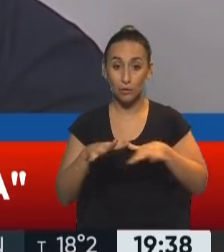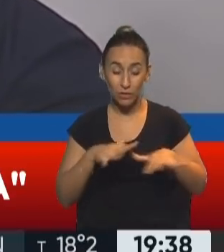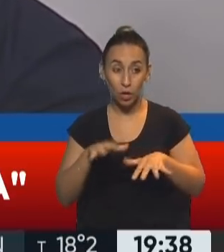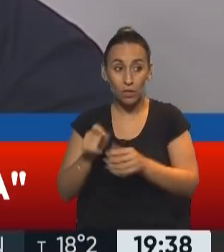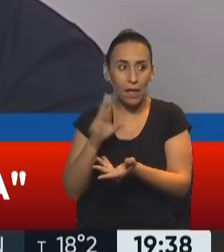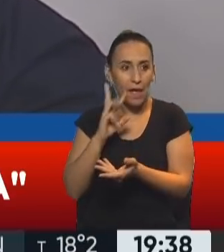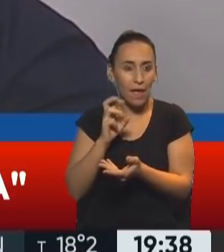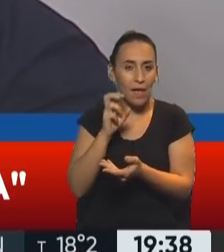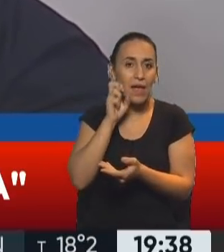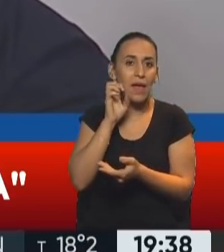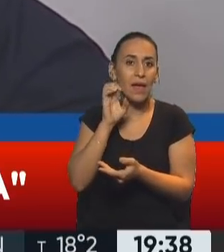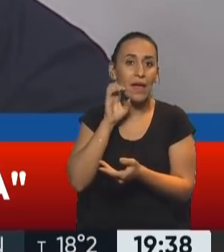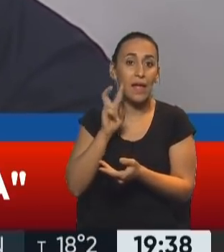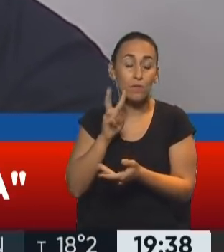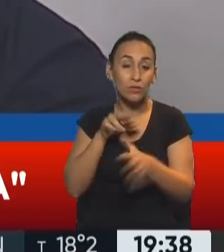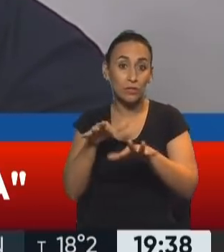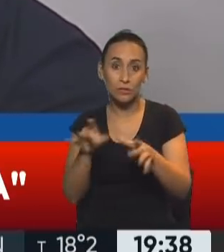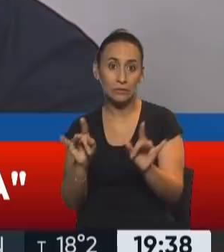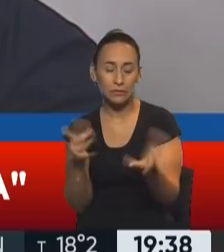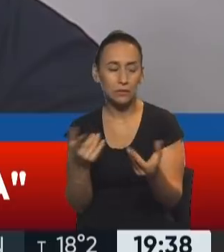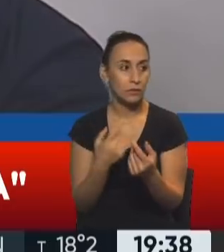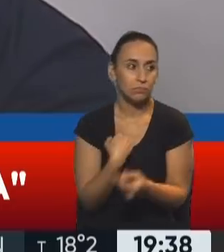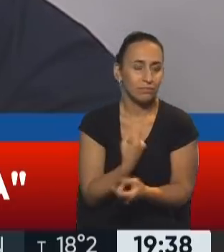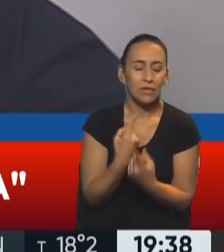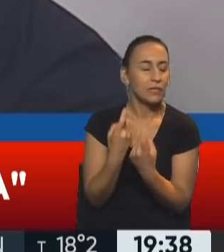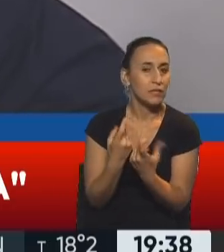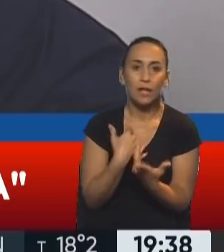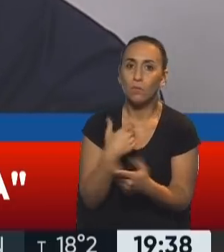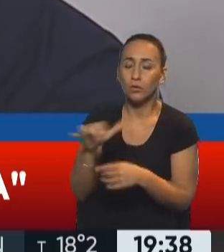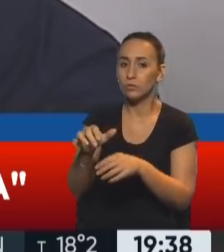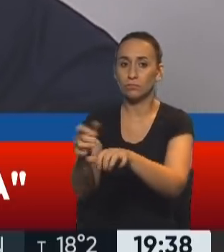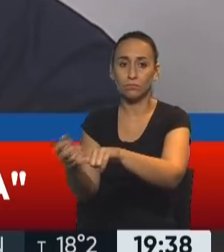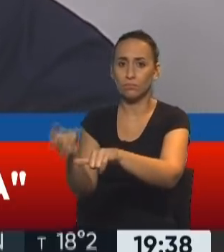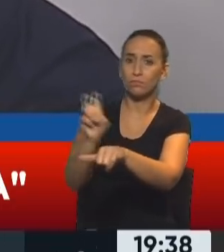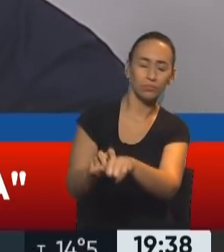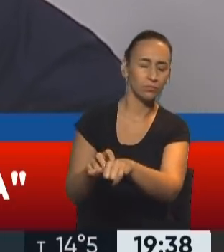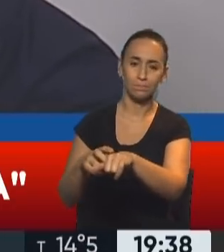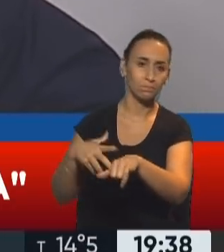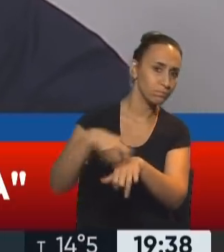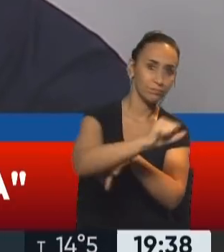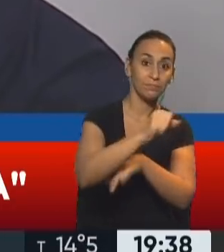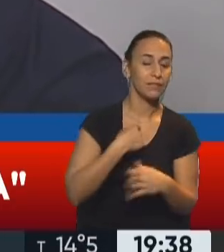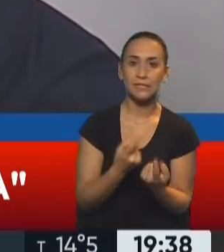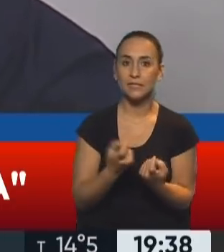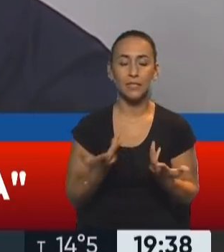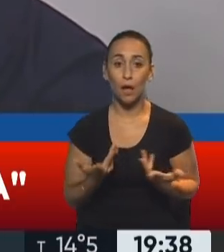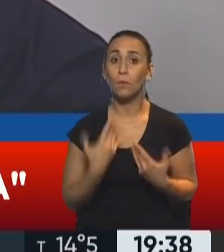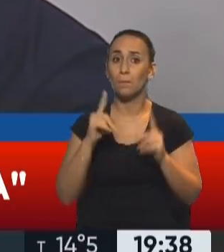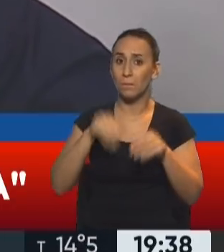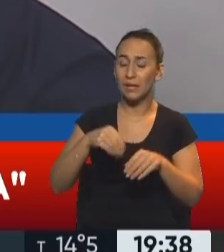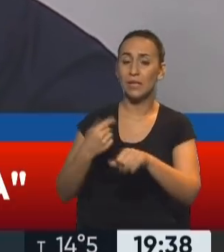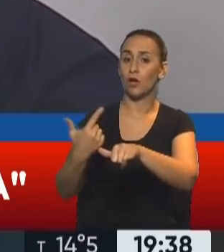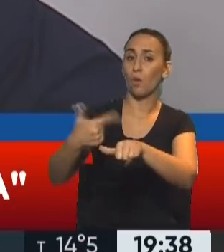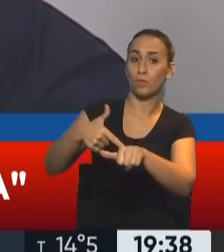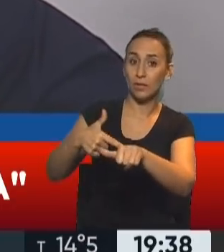Evo y necesitamos sacarlo de ahí. Y necesitamos cargar combustible y que Evo pueda llegar a